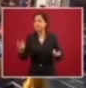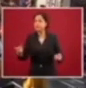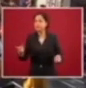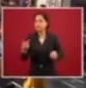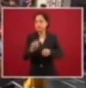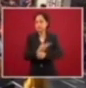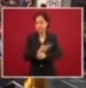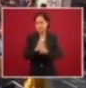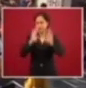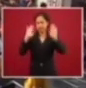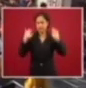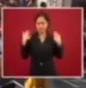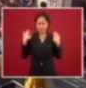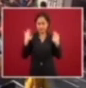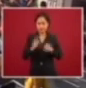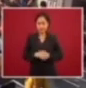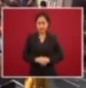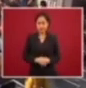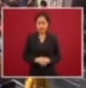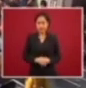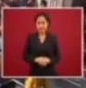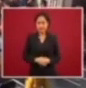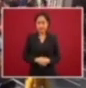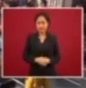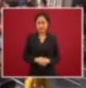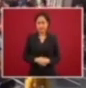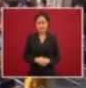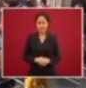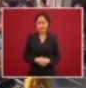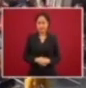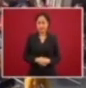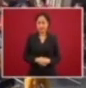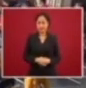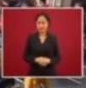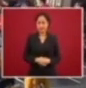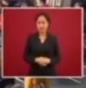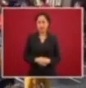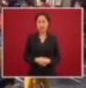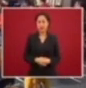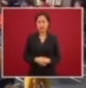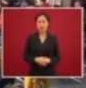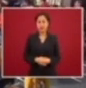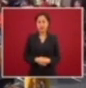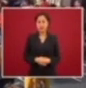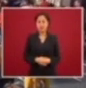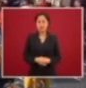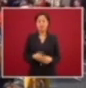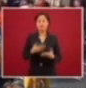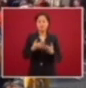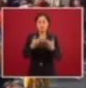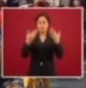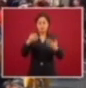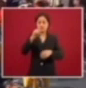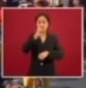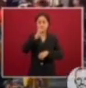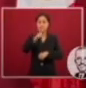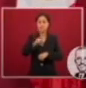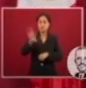y aún este un comediante